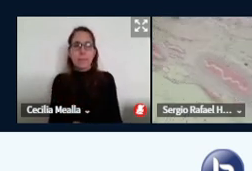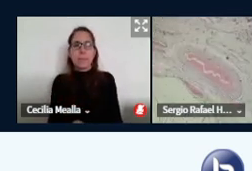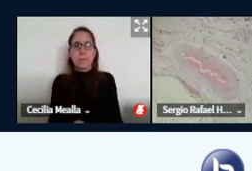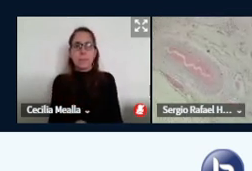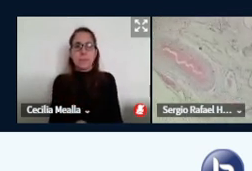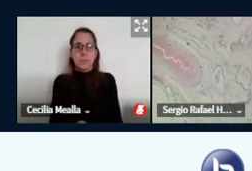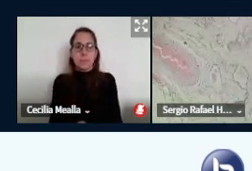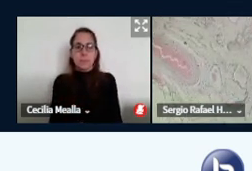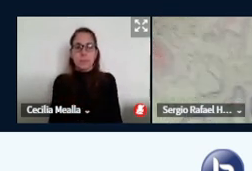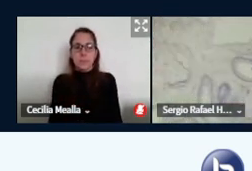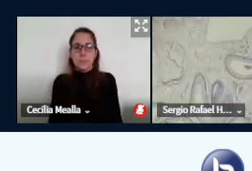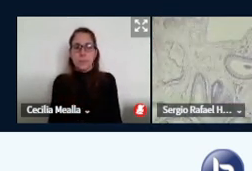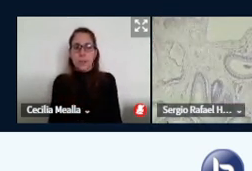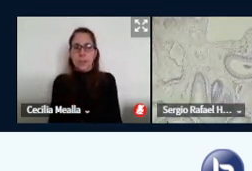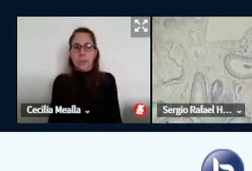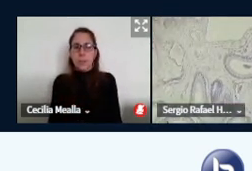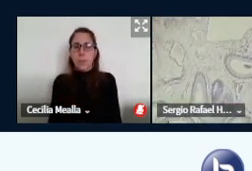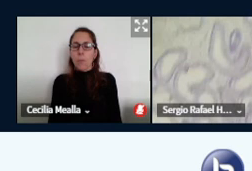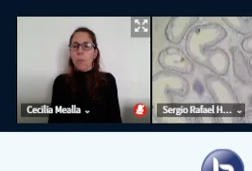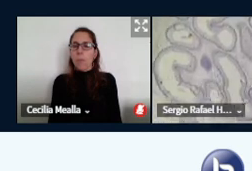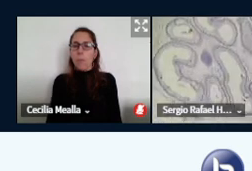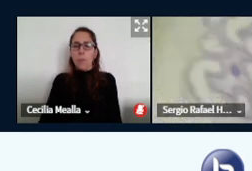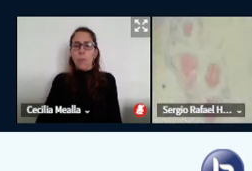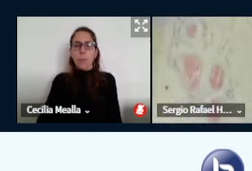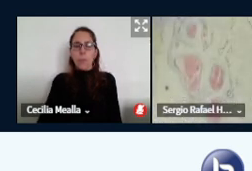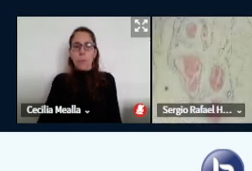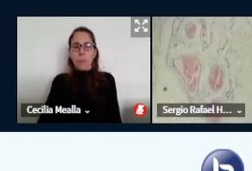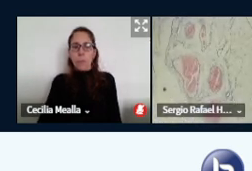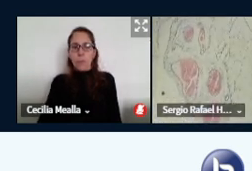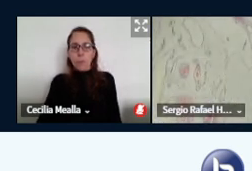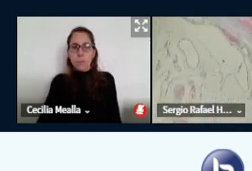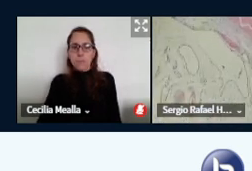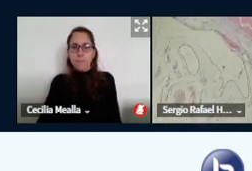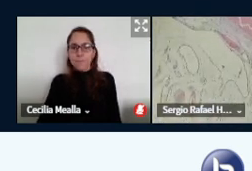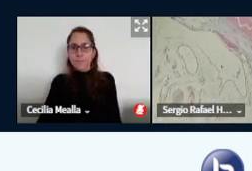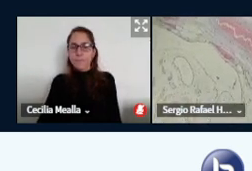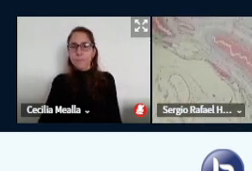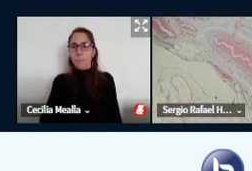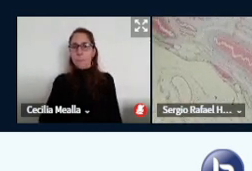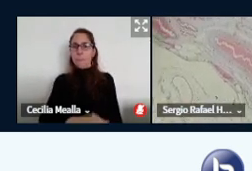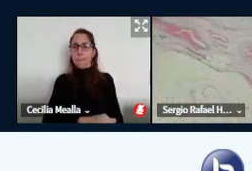Ah, me quedo más Recuerden tranquila. los nombres completos. Ahí, Rafa, si quieren pueden